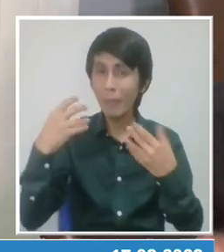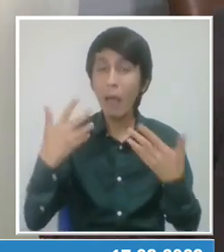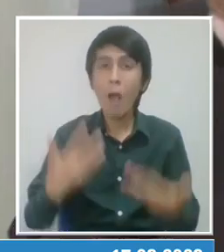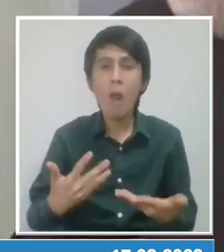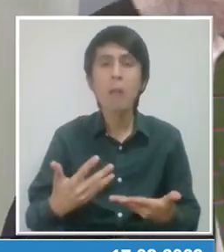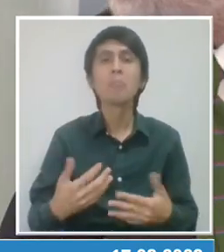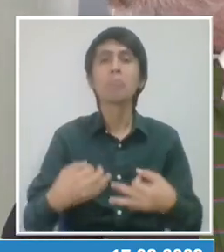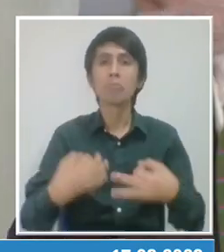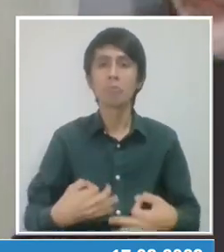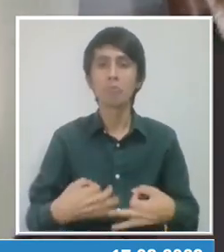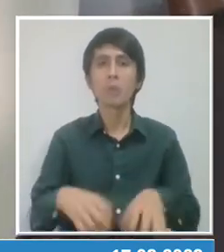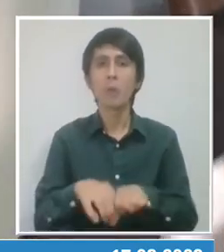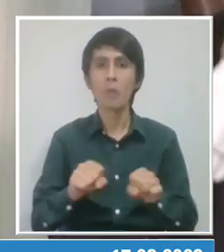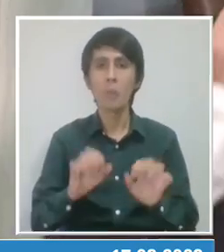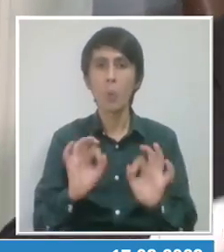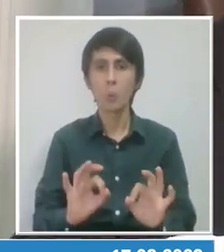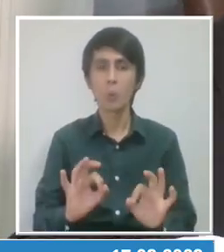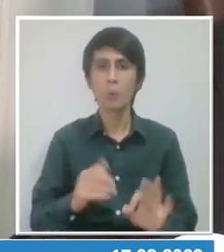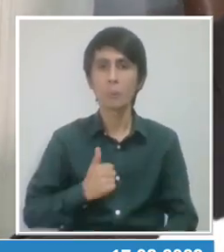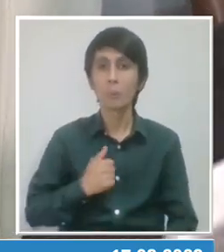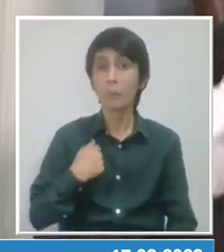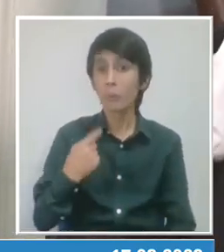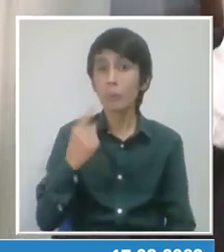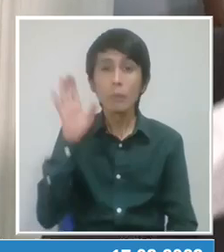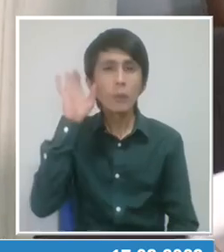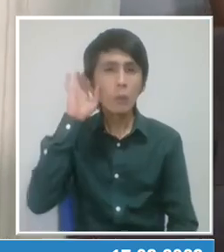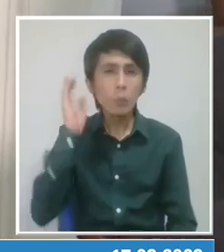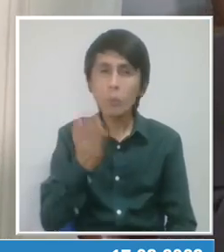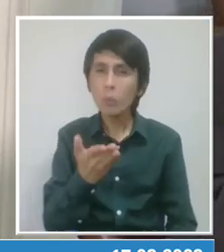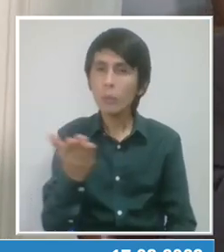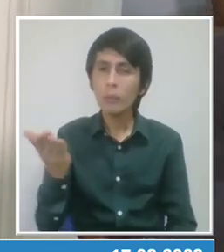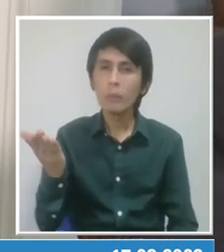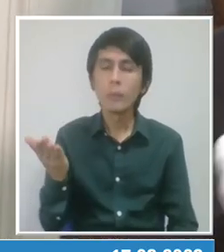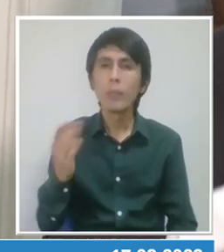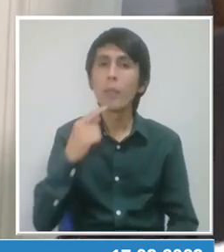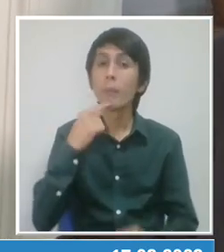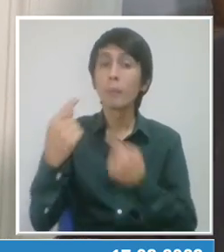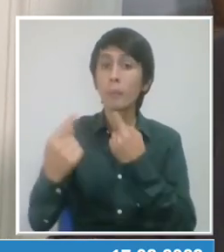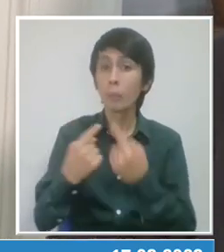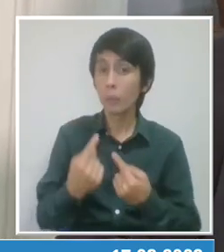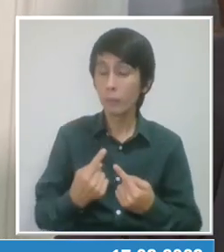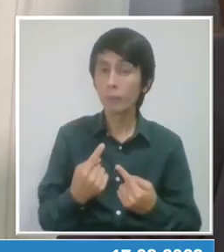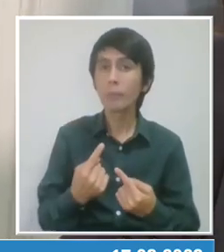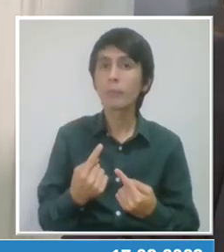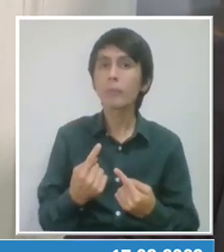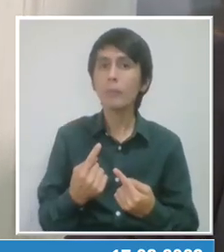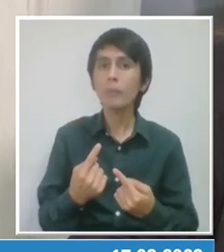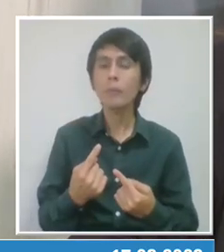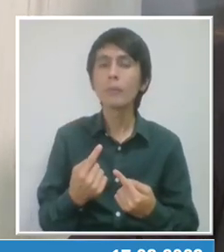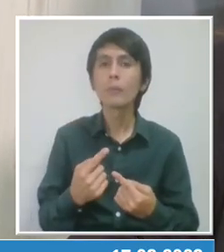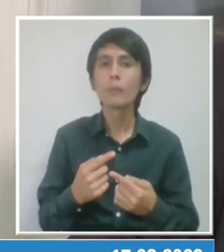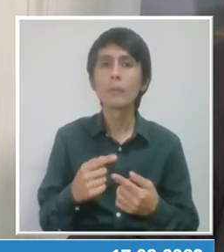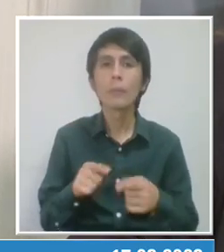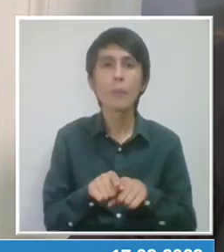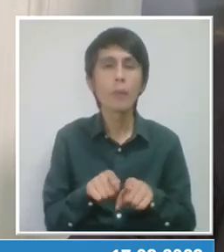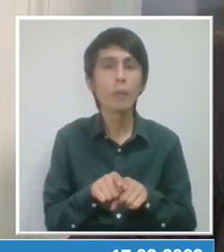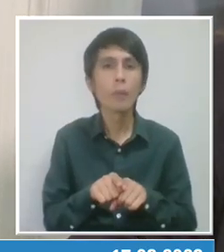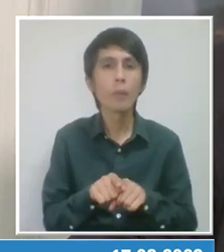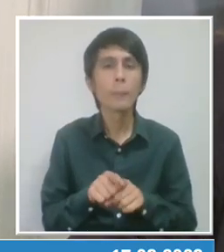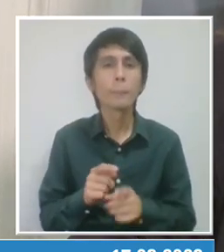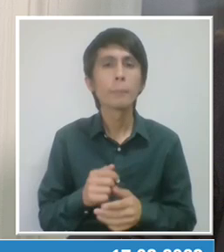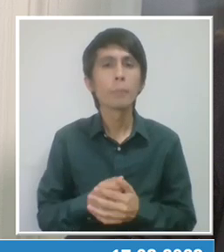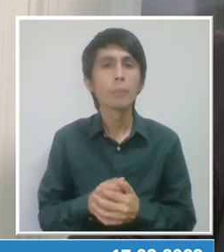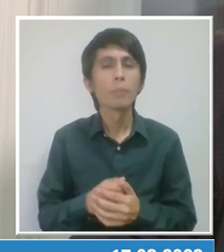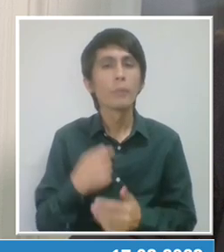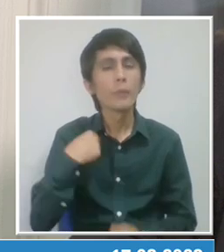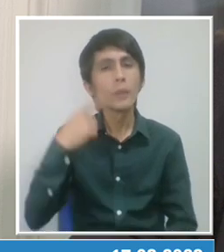Yo creo que escuchándolos a ustedes, las preguntas, en fin, uno aprende. Y yo creo que uno tiene